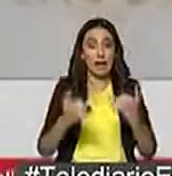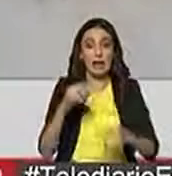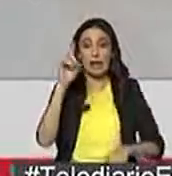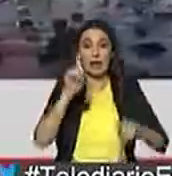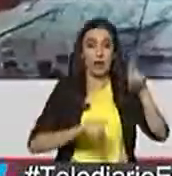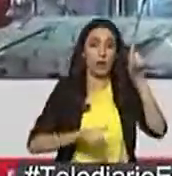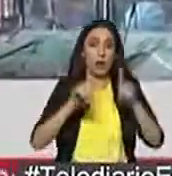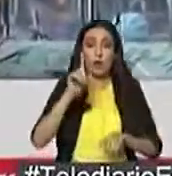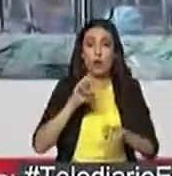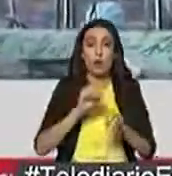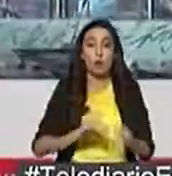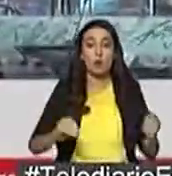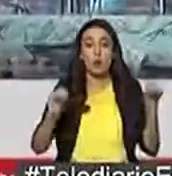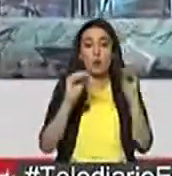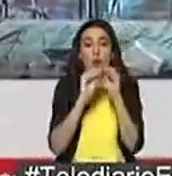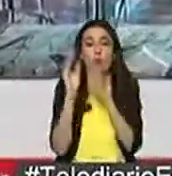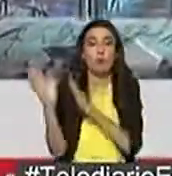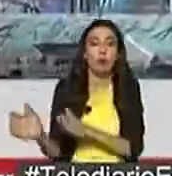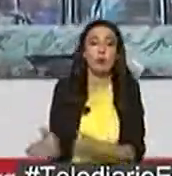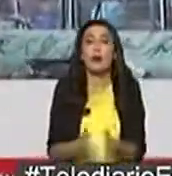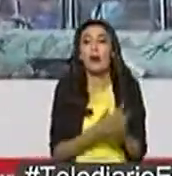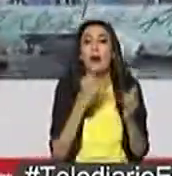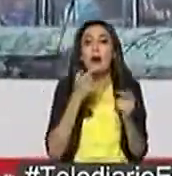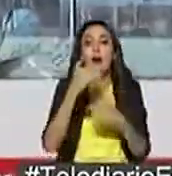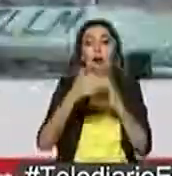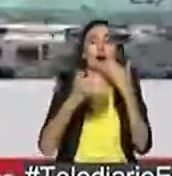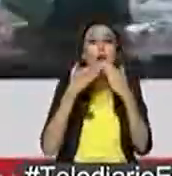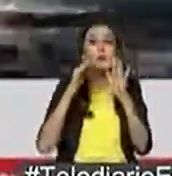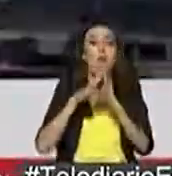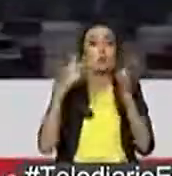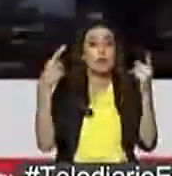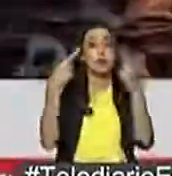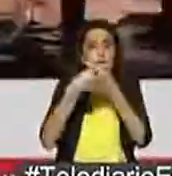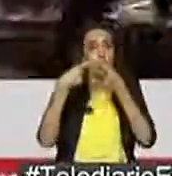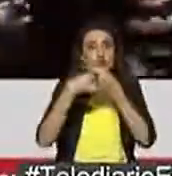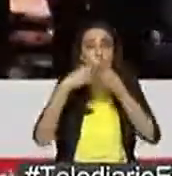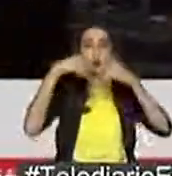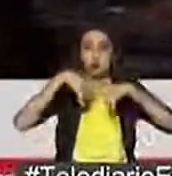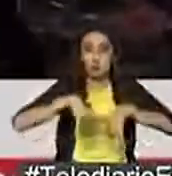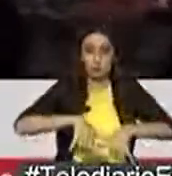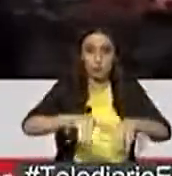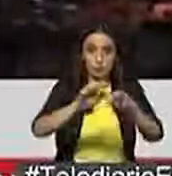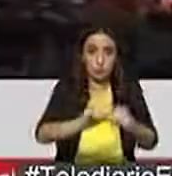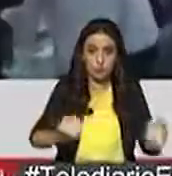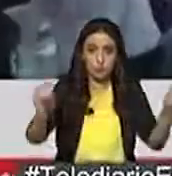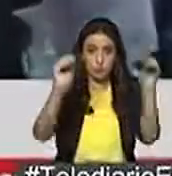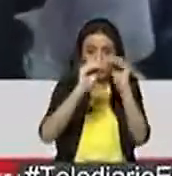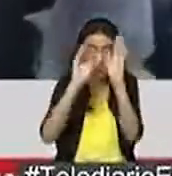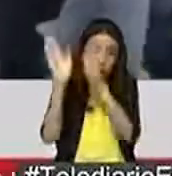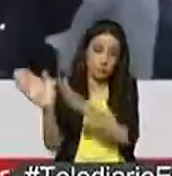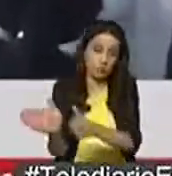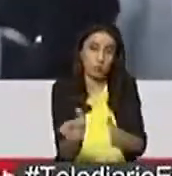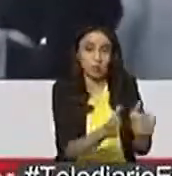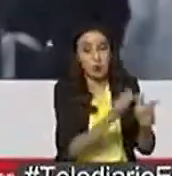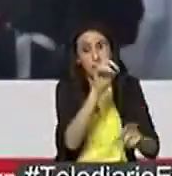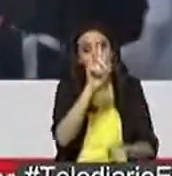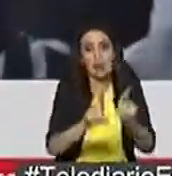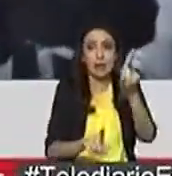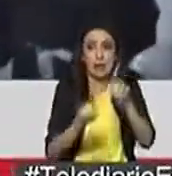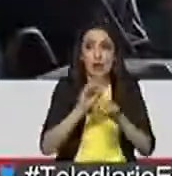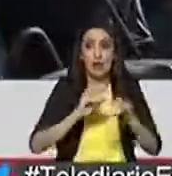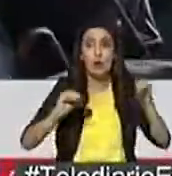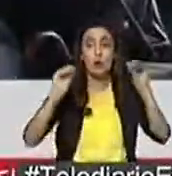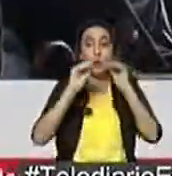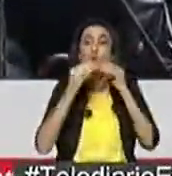incluso se registraron grescas entre ciudadanos. Los continuos enfrentamientos generaron la suspensión de las actividades académicas de estudiantes de primaria